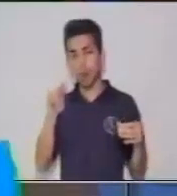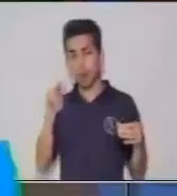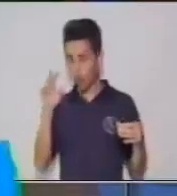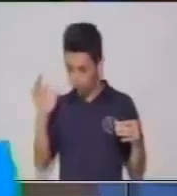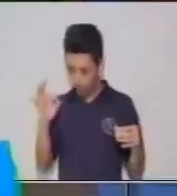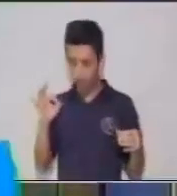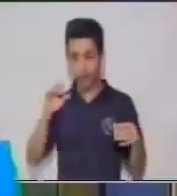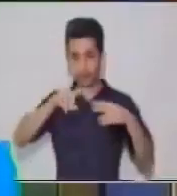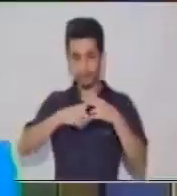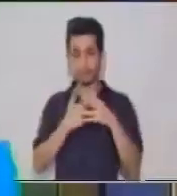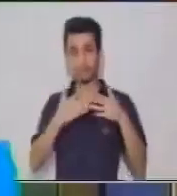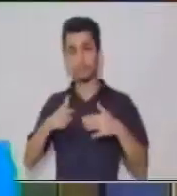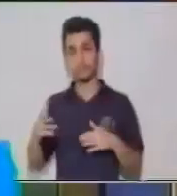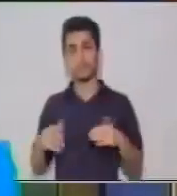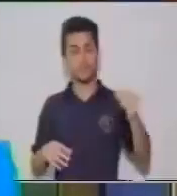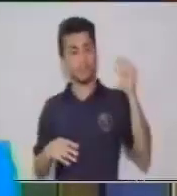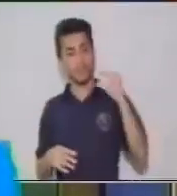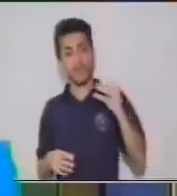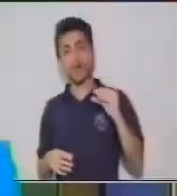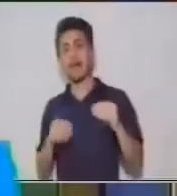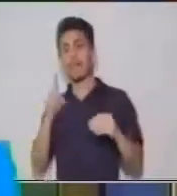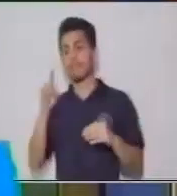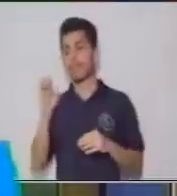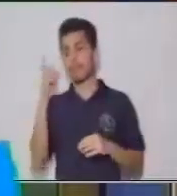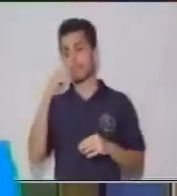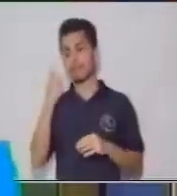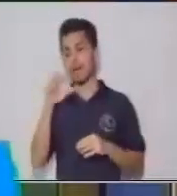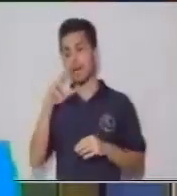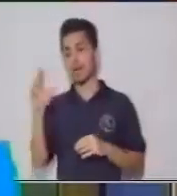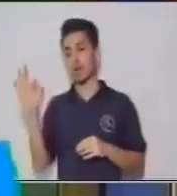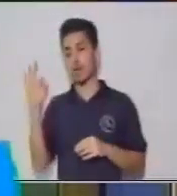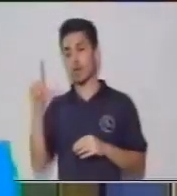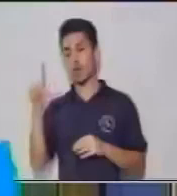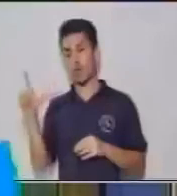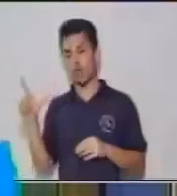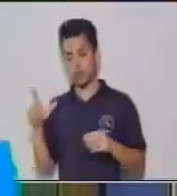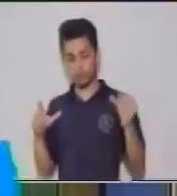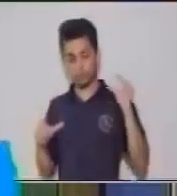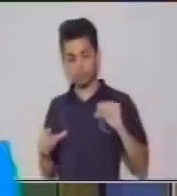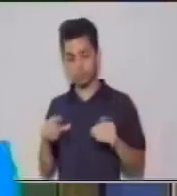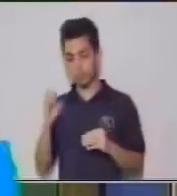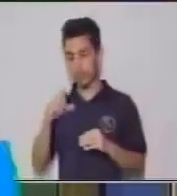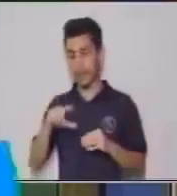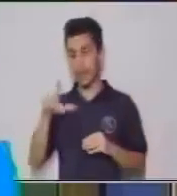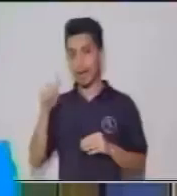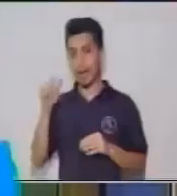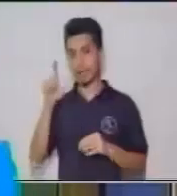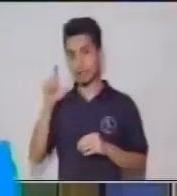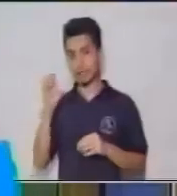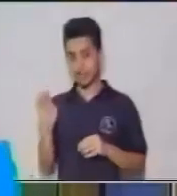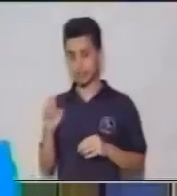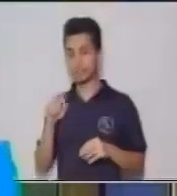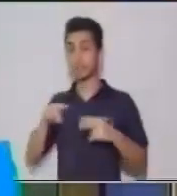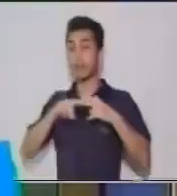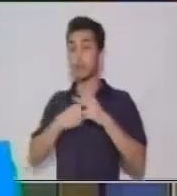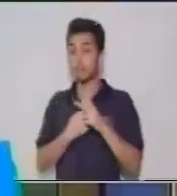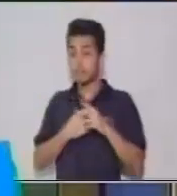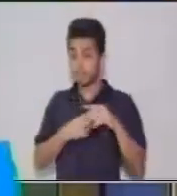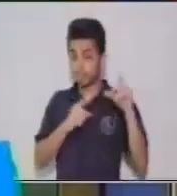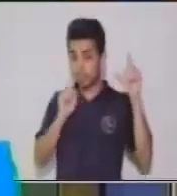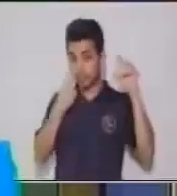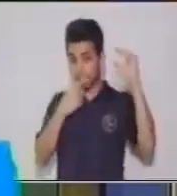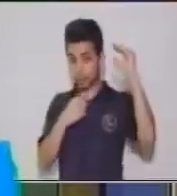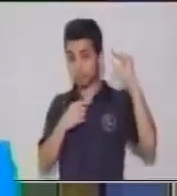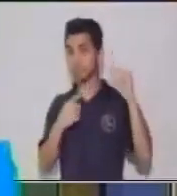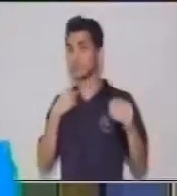es donde el narrador presenta a los personajes, la historia, el tiempo y el lugar.